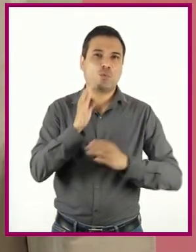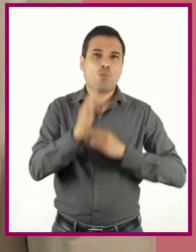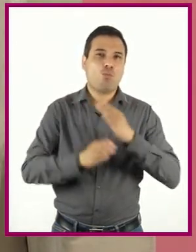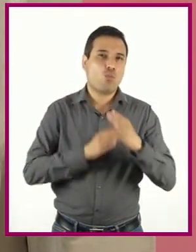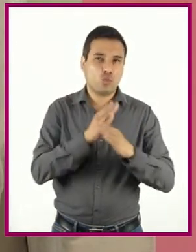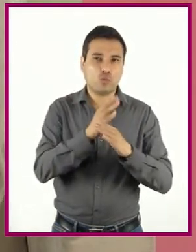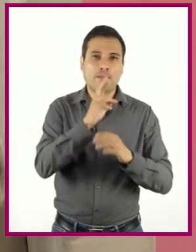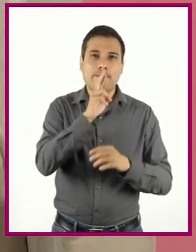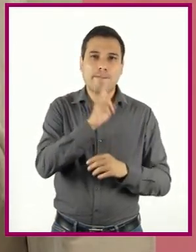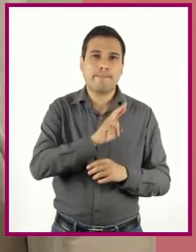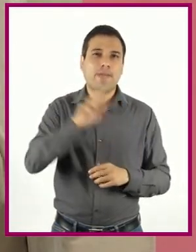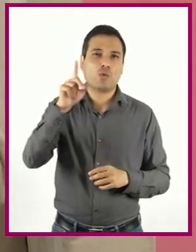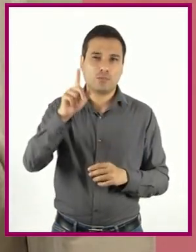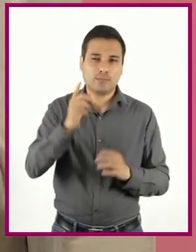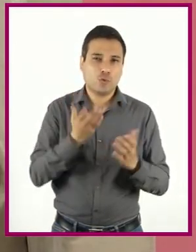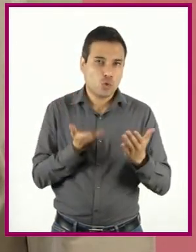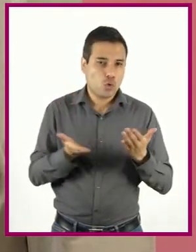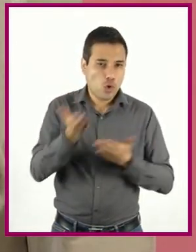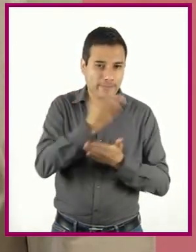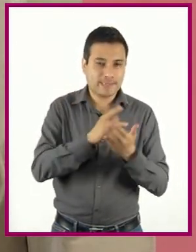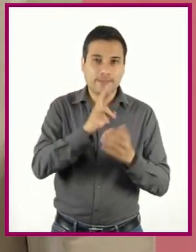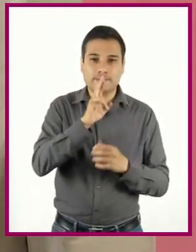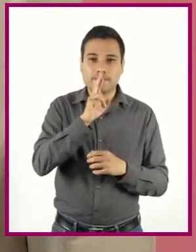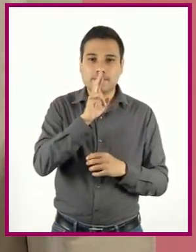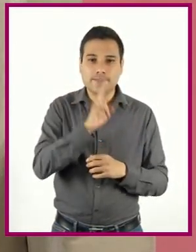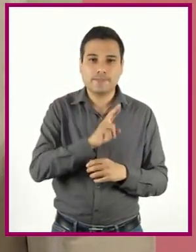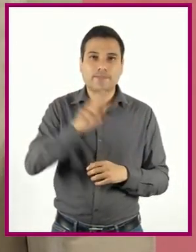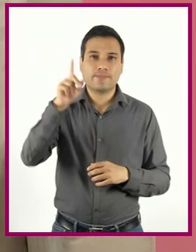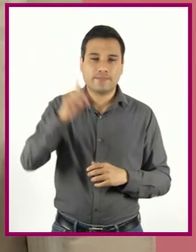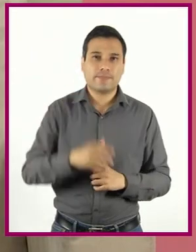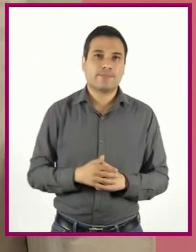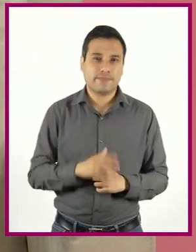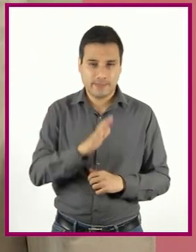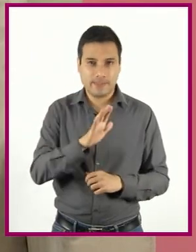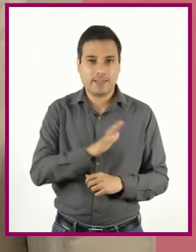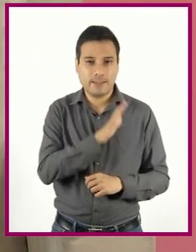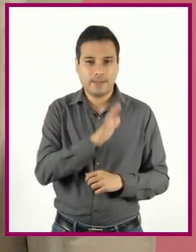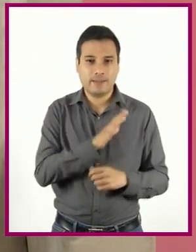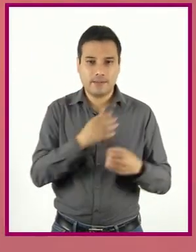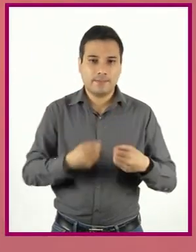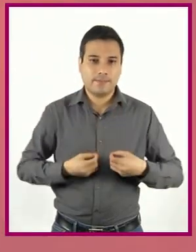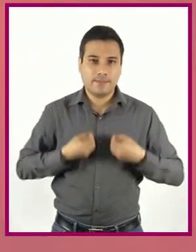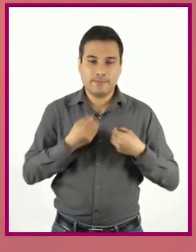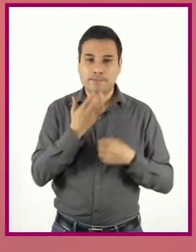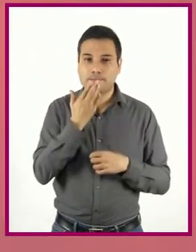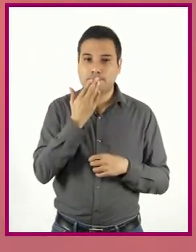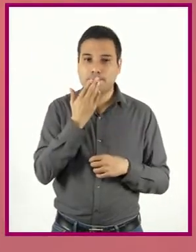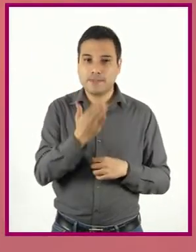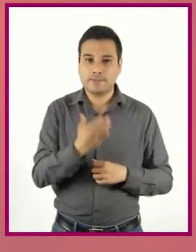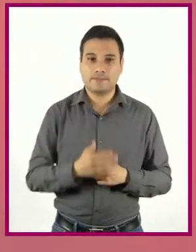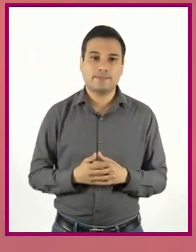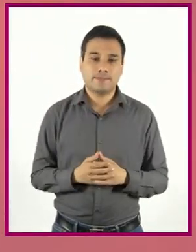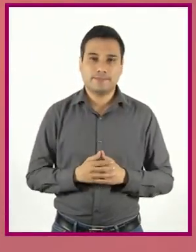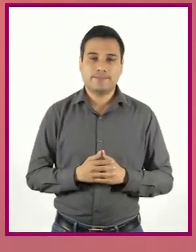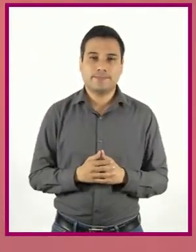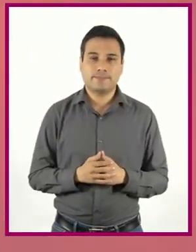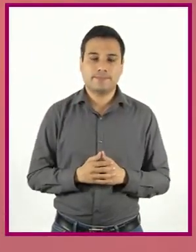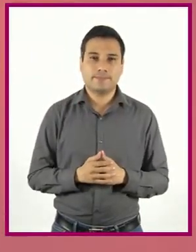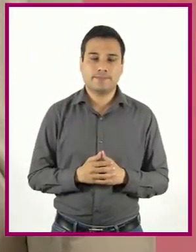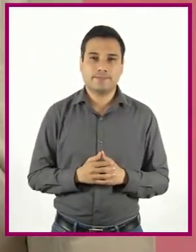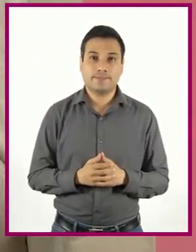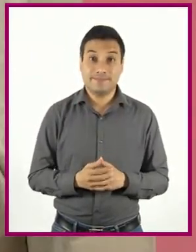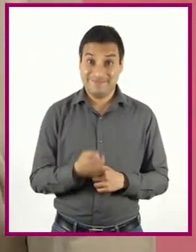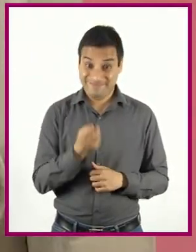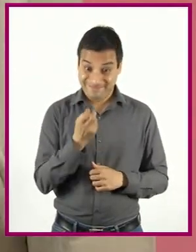habitable y de mejor convivencia y con un sentido de calidad de vida. y pues que estas oportunidades